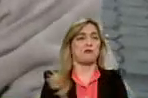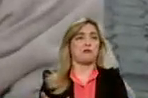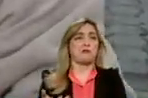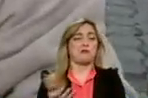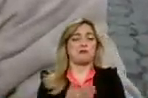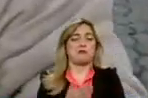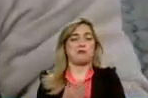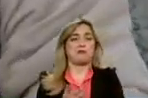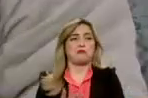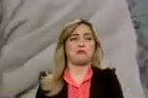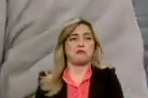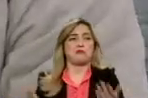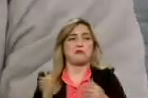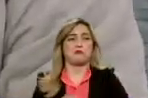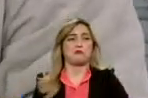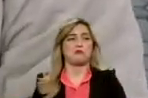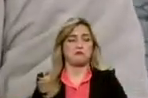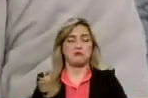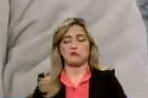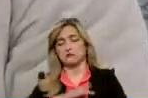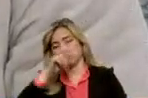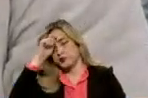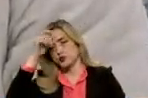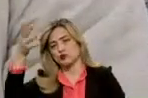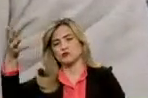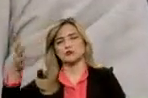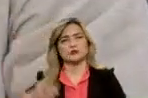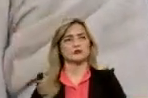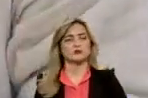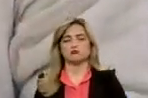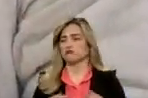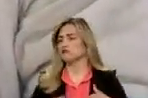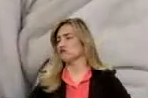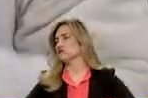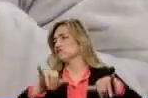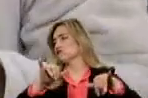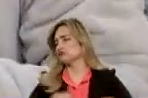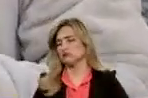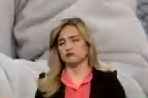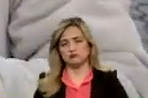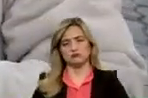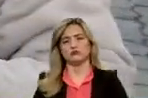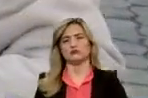hacernos alcanzar, ¿no? Pero ya es demasiado, porque ese es un cuento de no acabarse. O